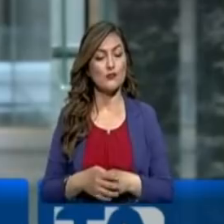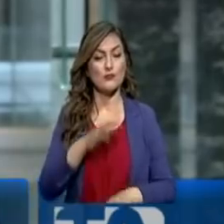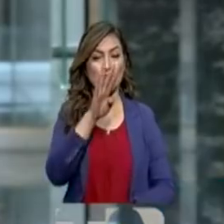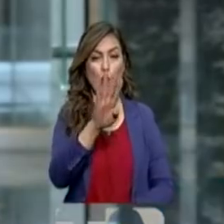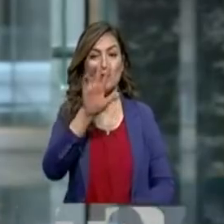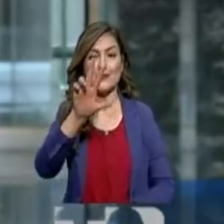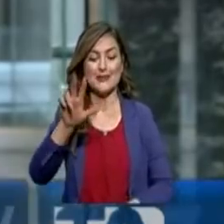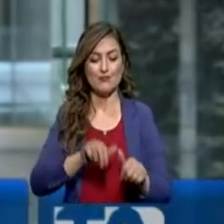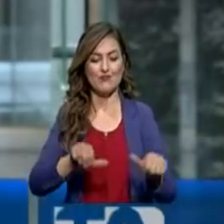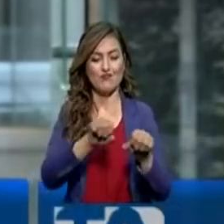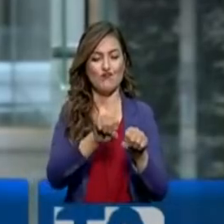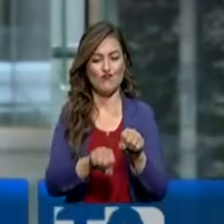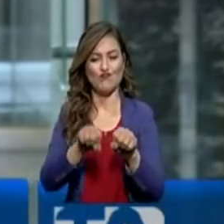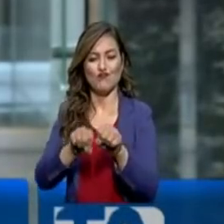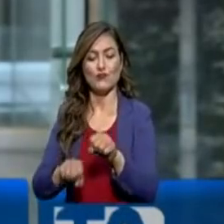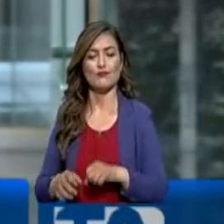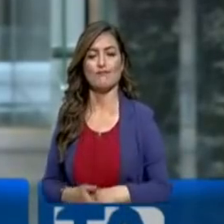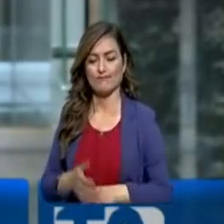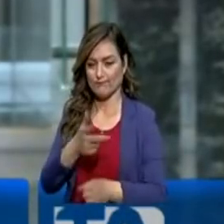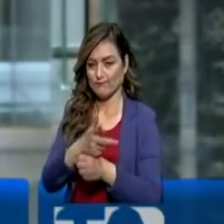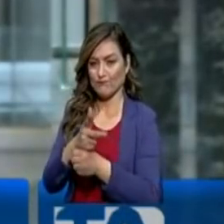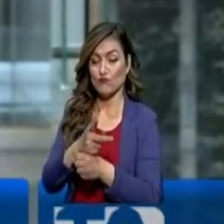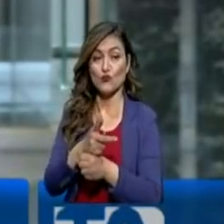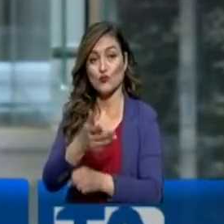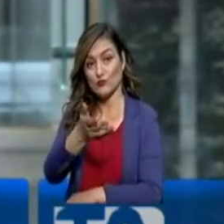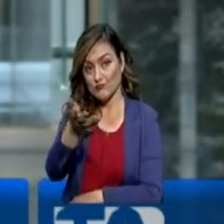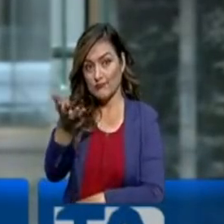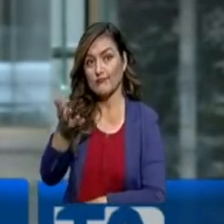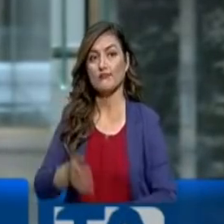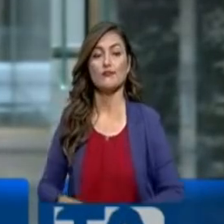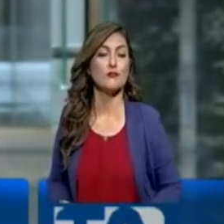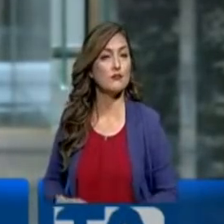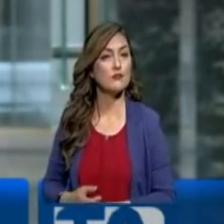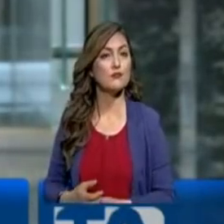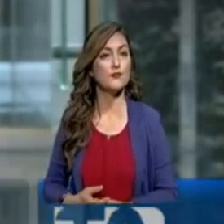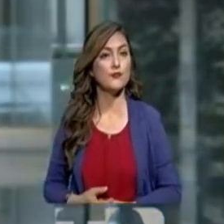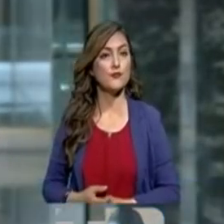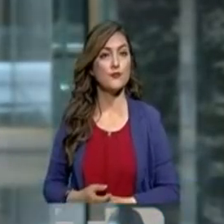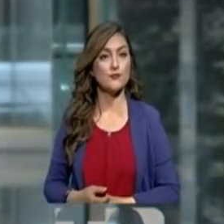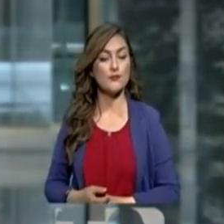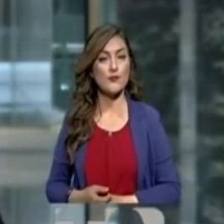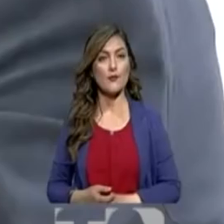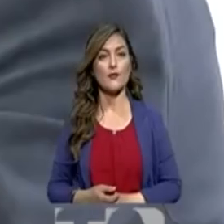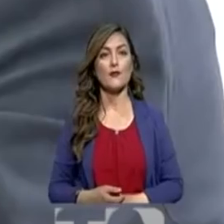433 áreas con defectos. Nosotros les hemos preparado un reportaje de lo que ha sido esta jornada.